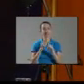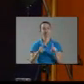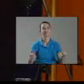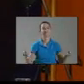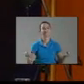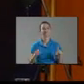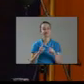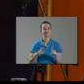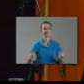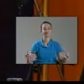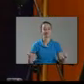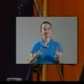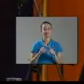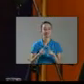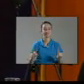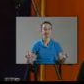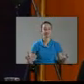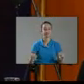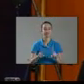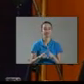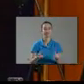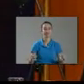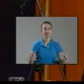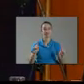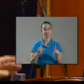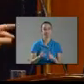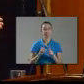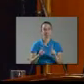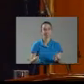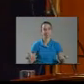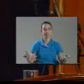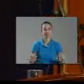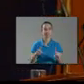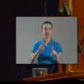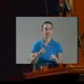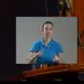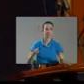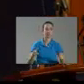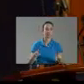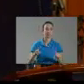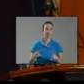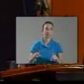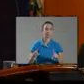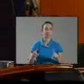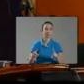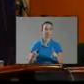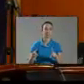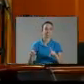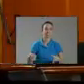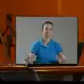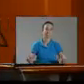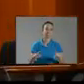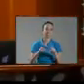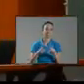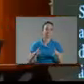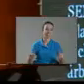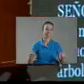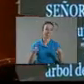¿Te puedo decir algo? ¿Lo va a recibir? Qué bueno que te echaron.